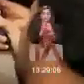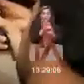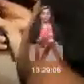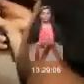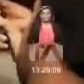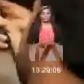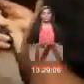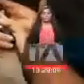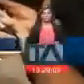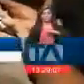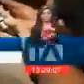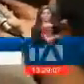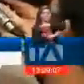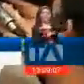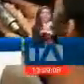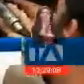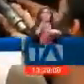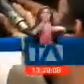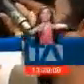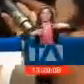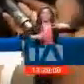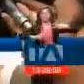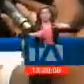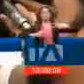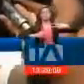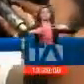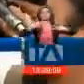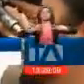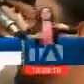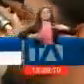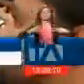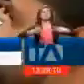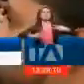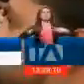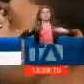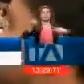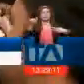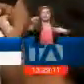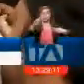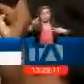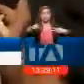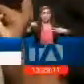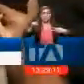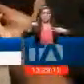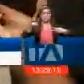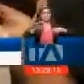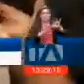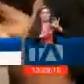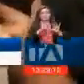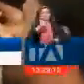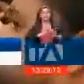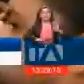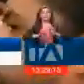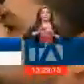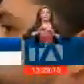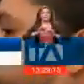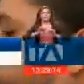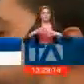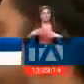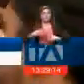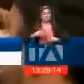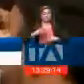A dos elementos fundamentales a través de los cuales el señor Tuárez y todos los consejeros se calificaron para la